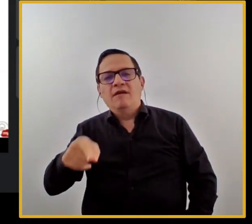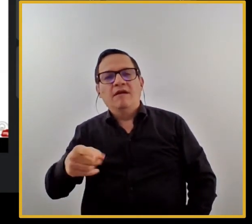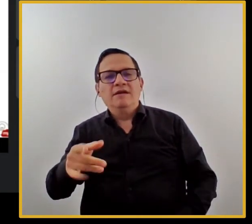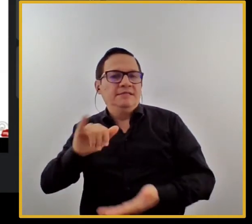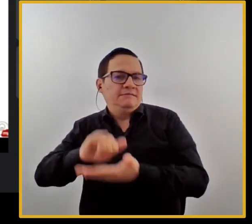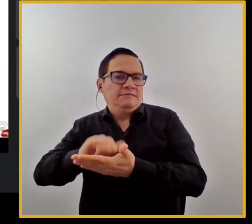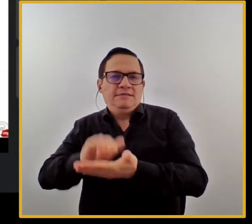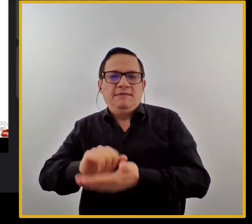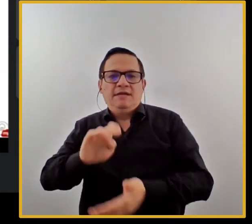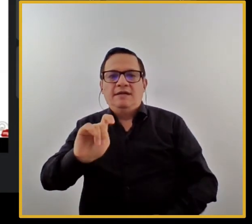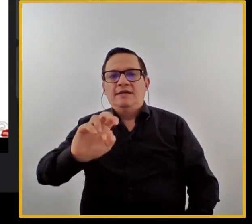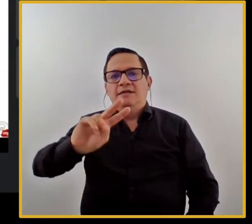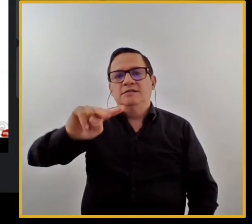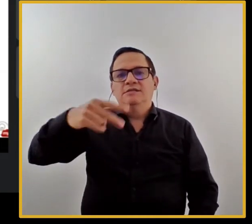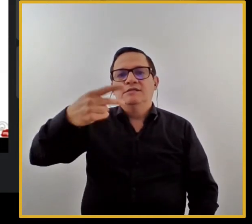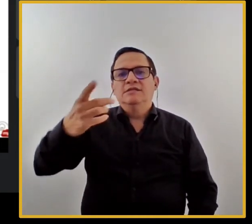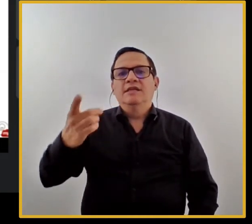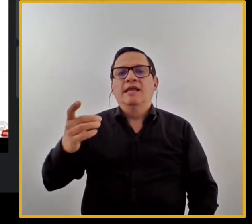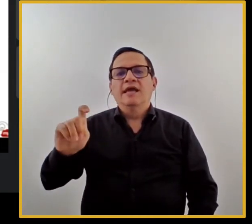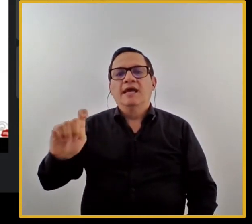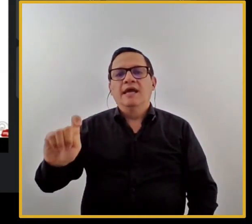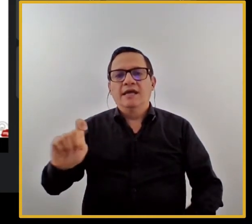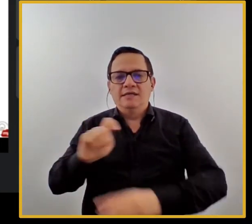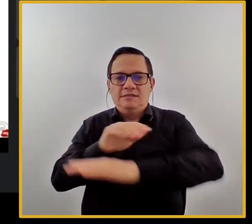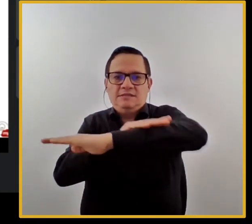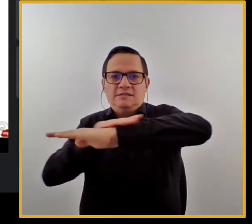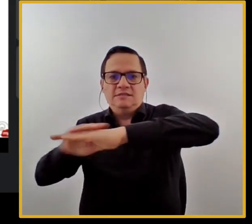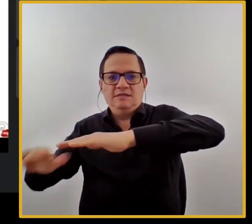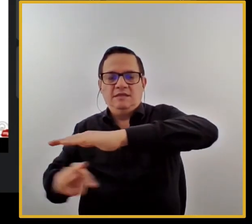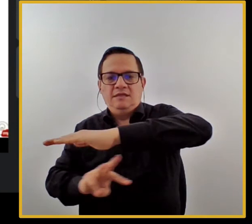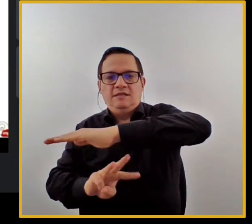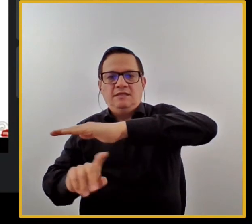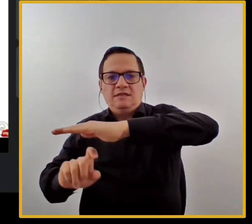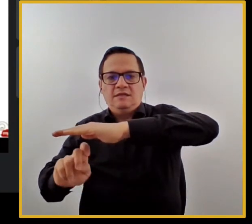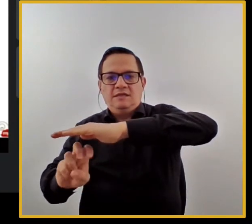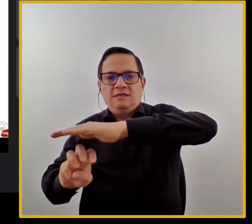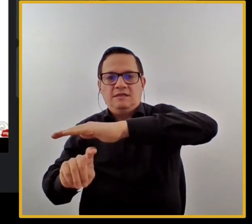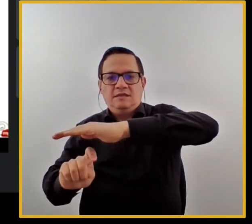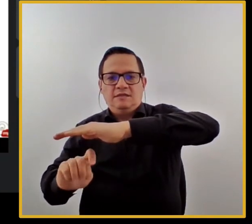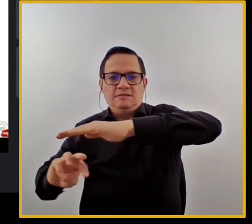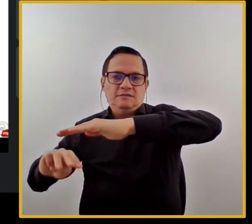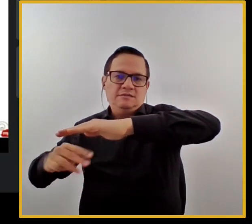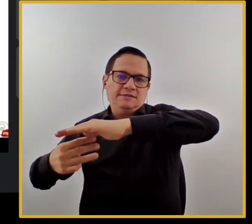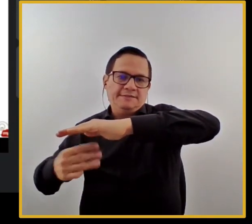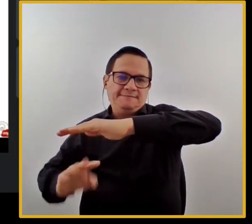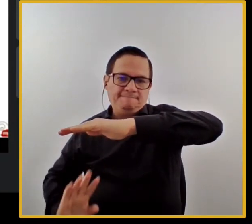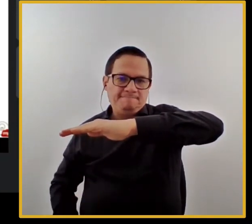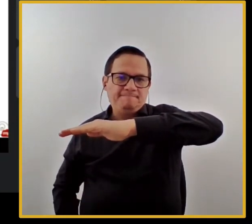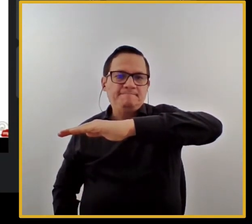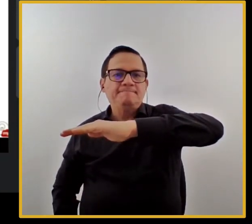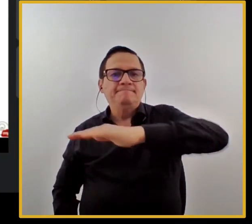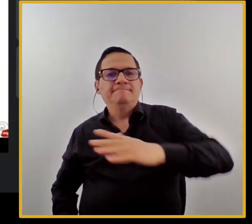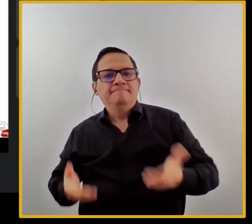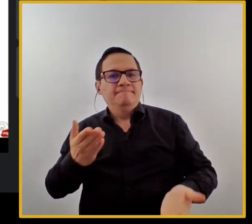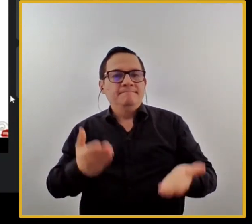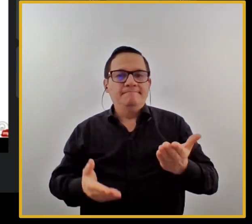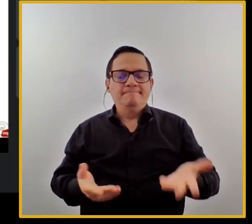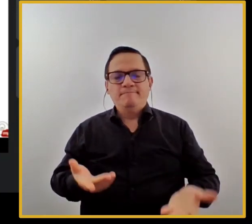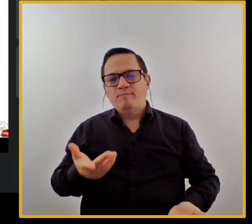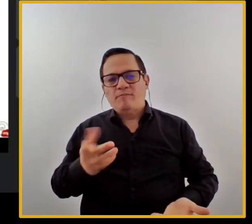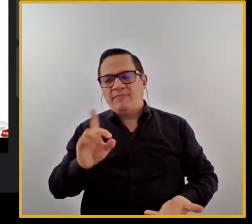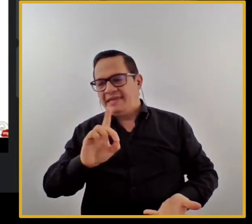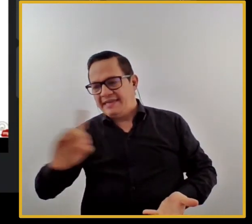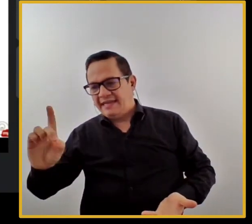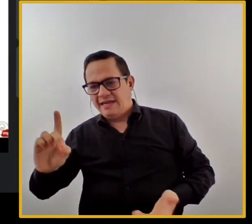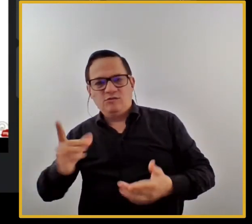quedar X al cuadrado por DX sobre 3X3. Pero acá de este lado derecho, ¿yo qué